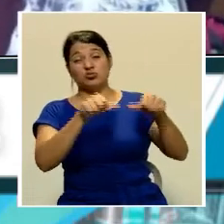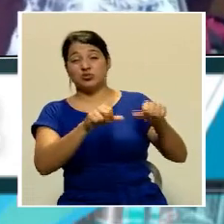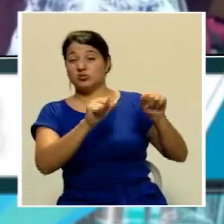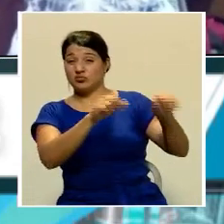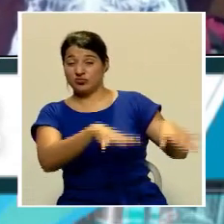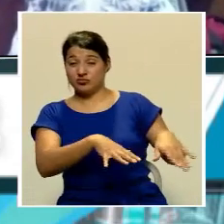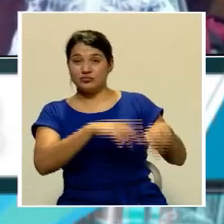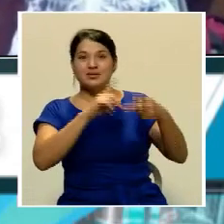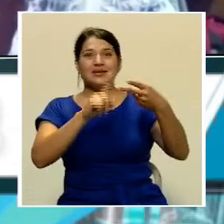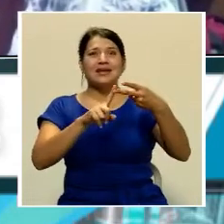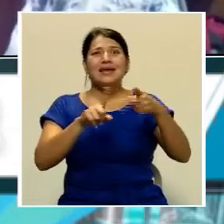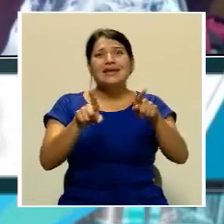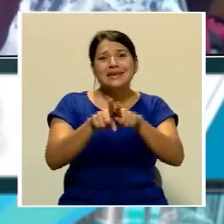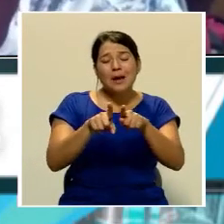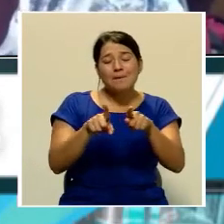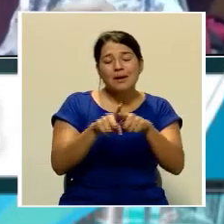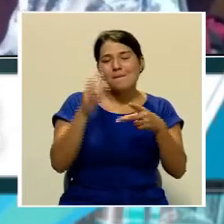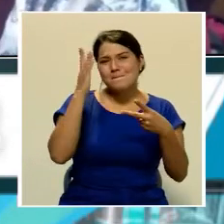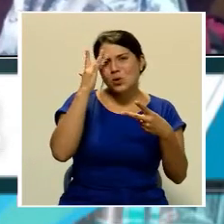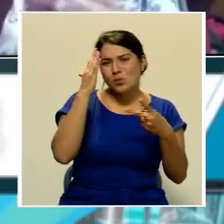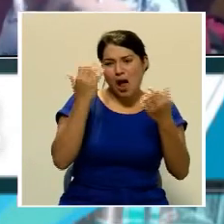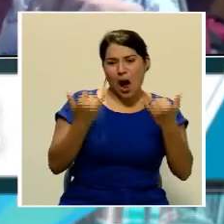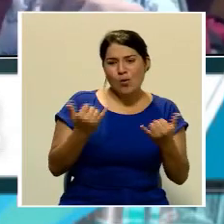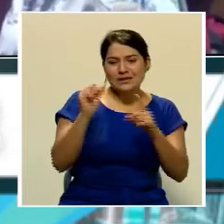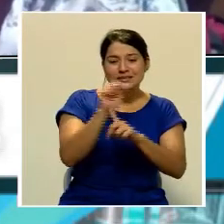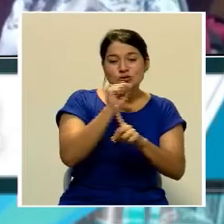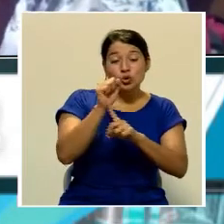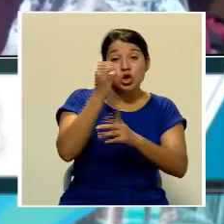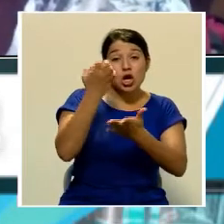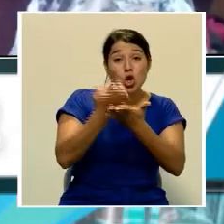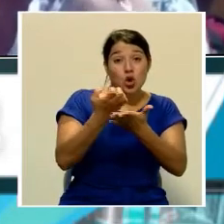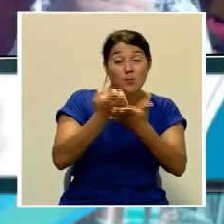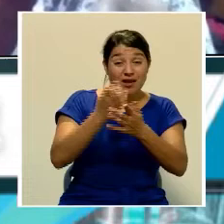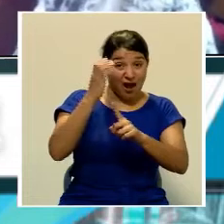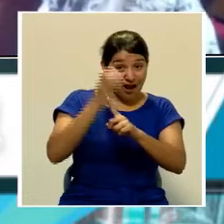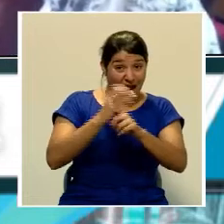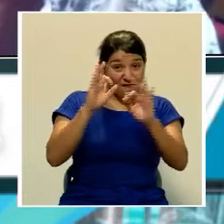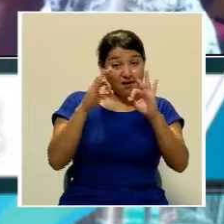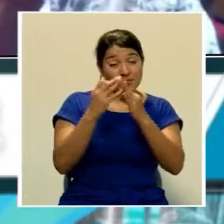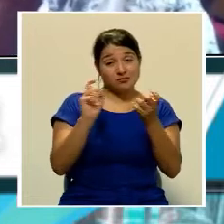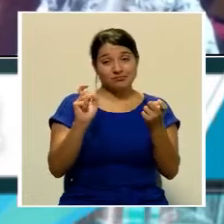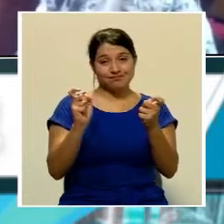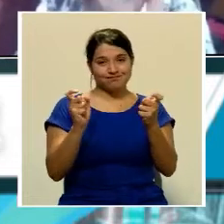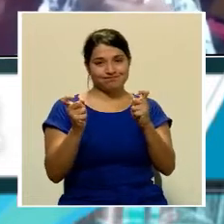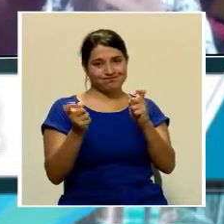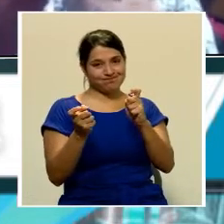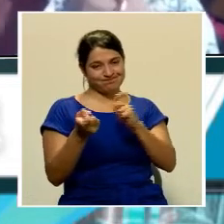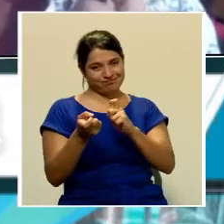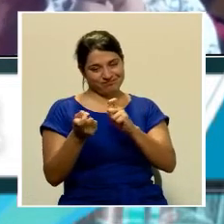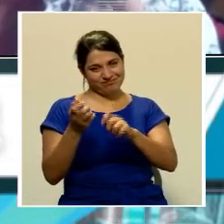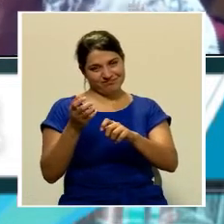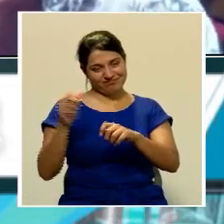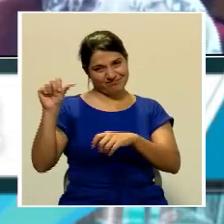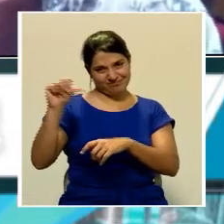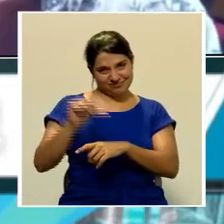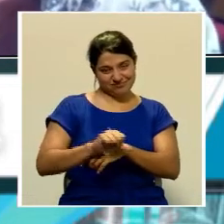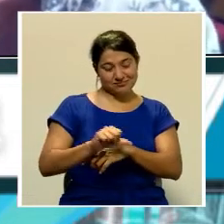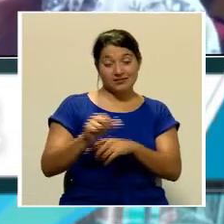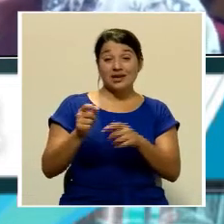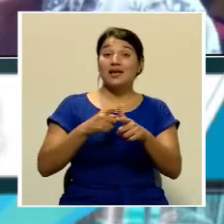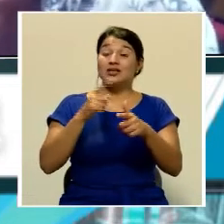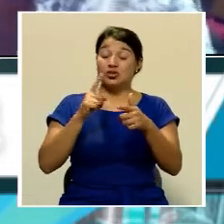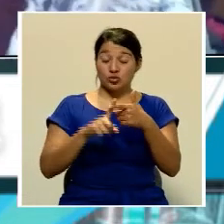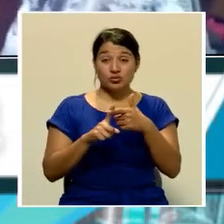sus condiciones económicas. Entonces, el peligro ahí es que esa interrupción en los estudiantes más